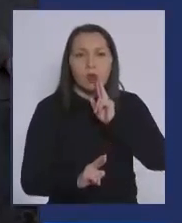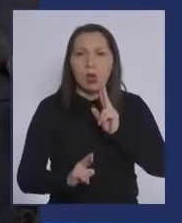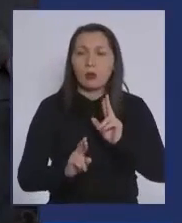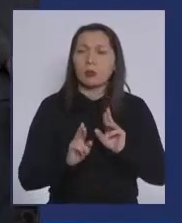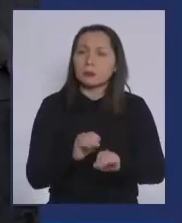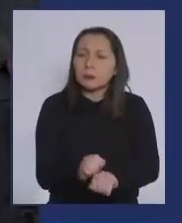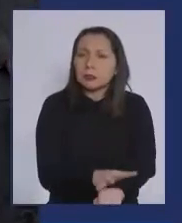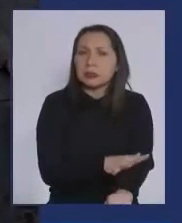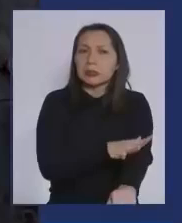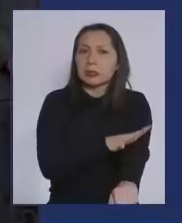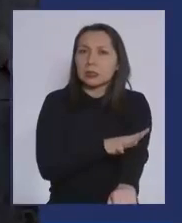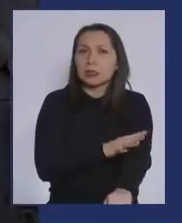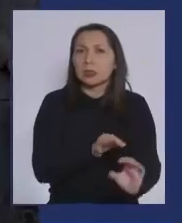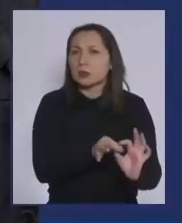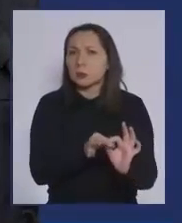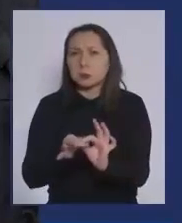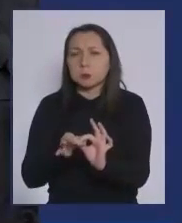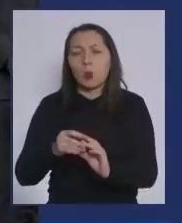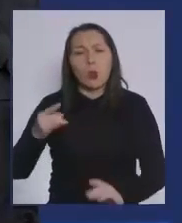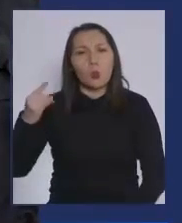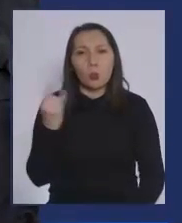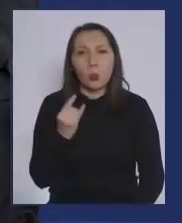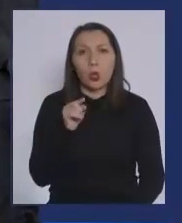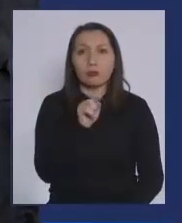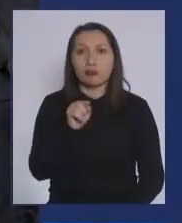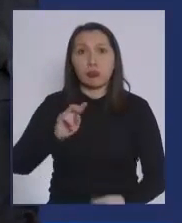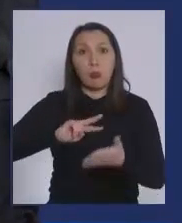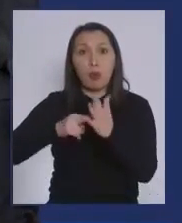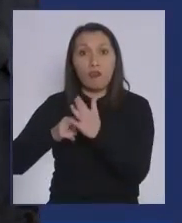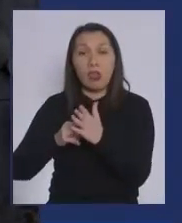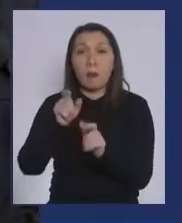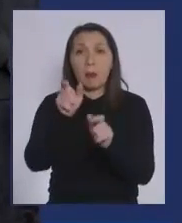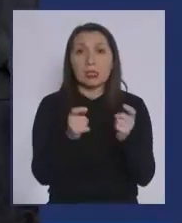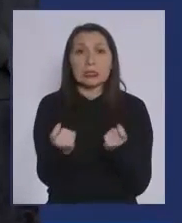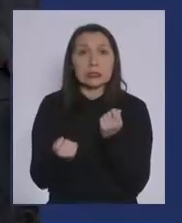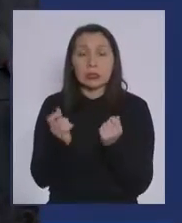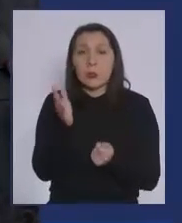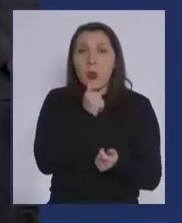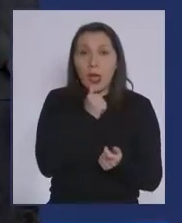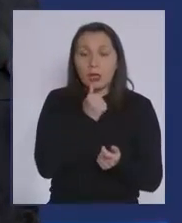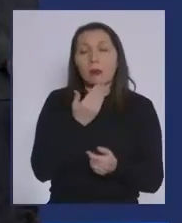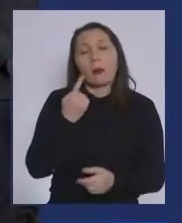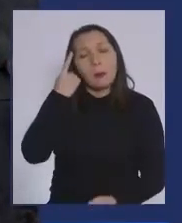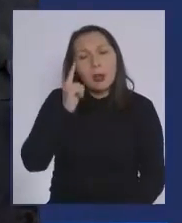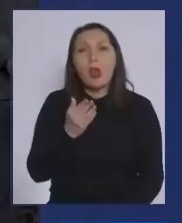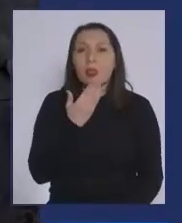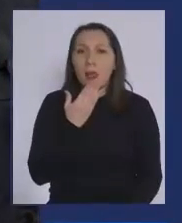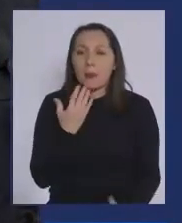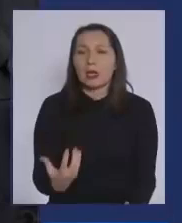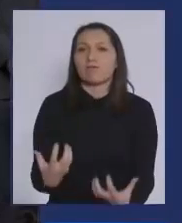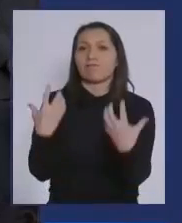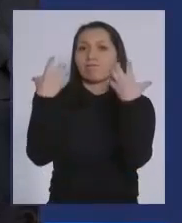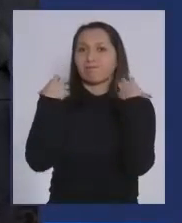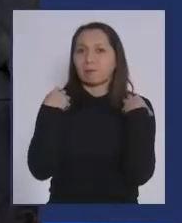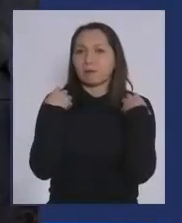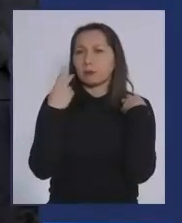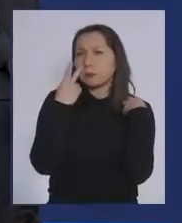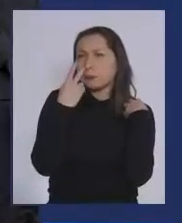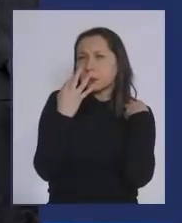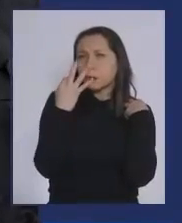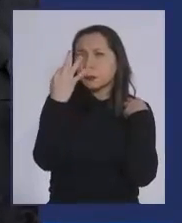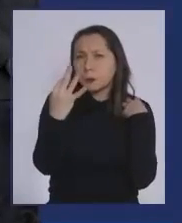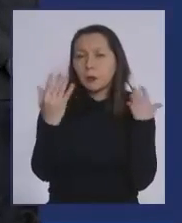sensibilidad y sentido de urgencia frente a los problemas y las carencias pero también con responsabilidad y visión